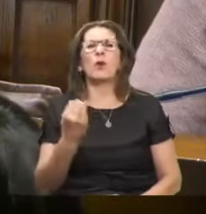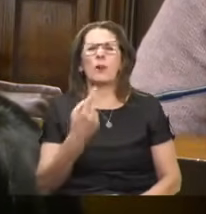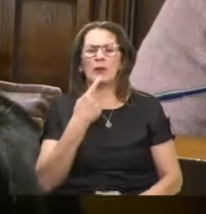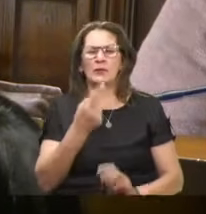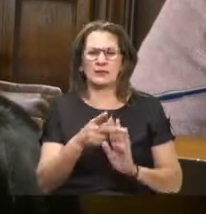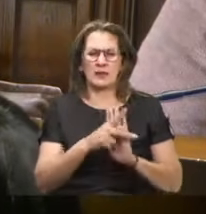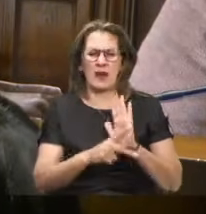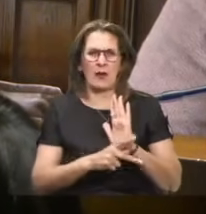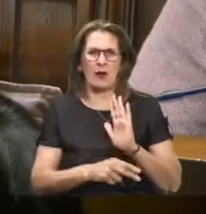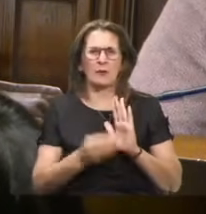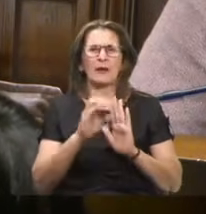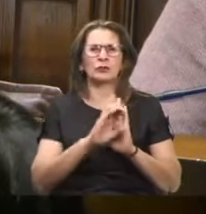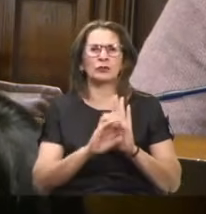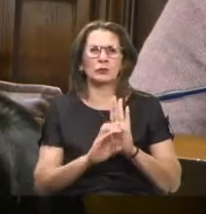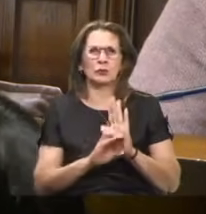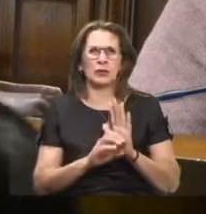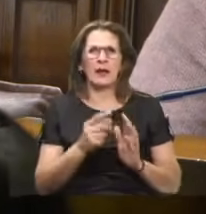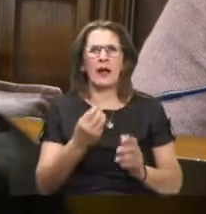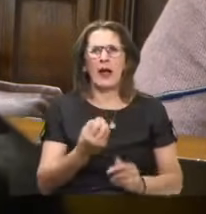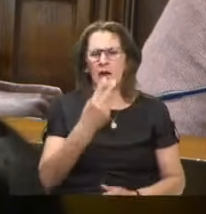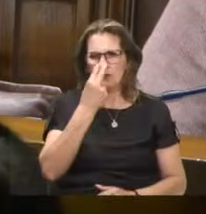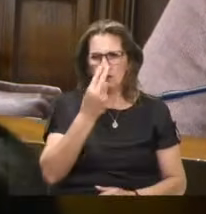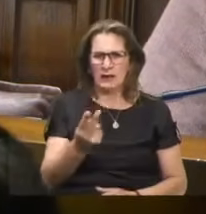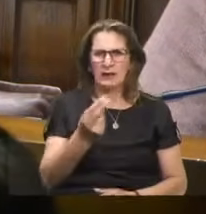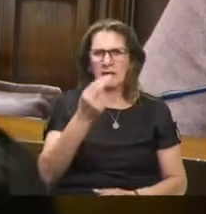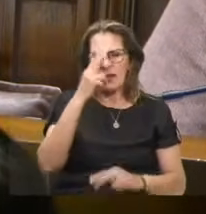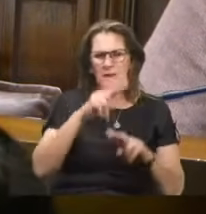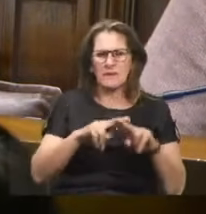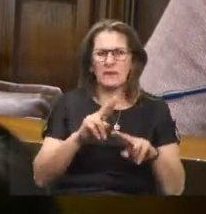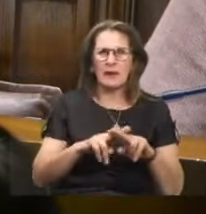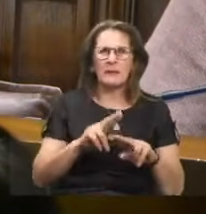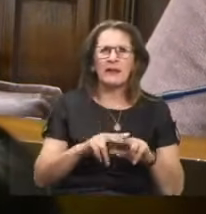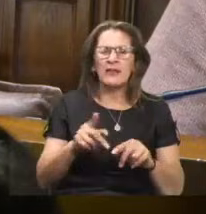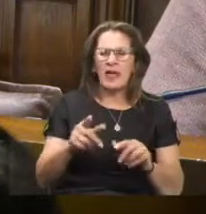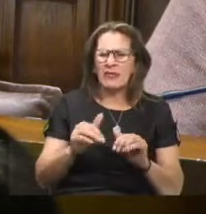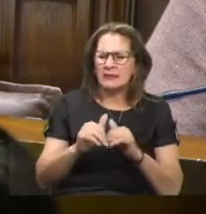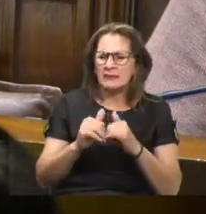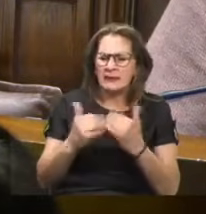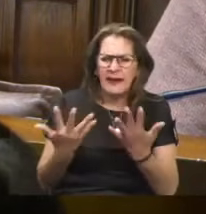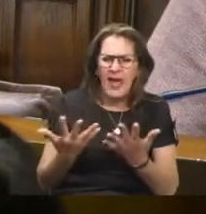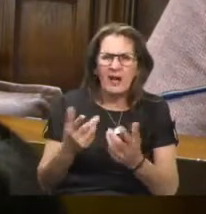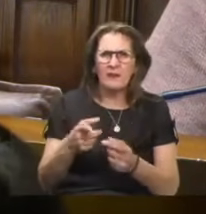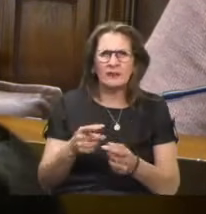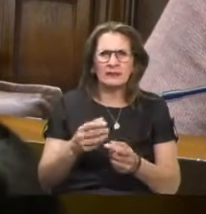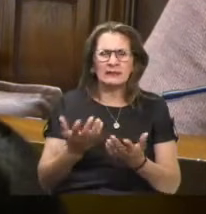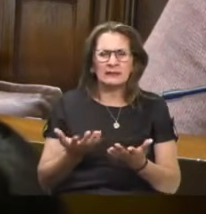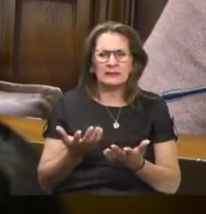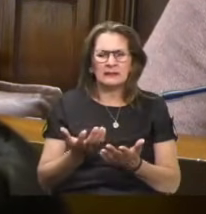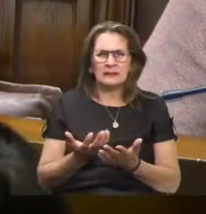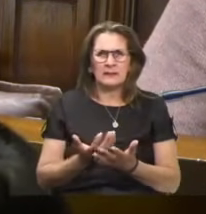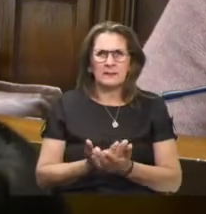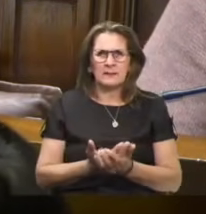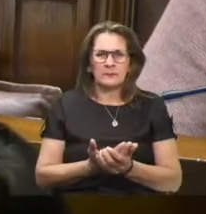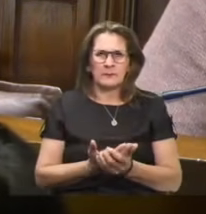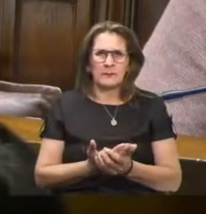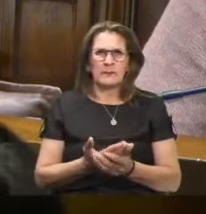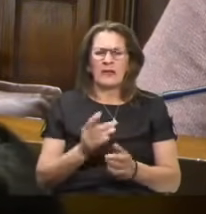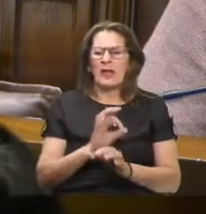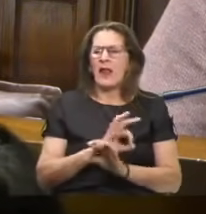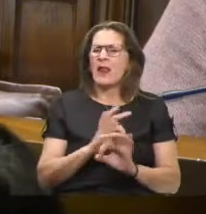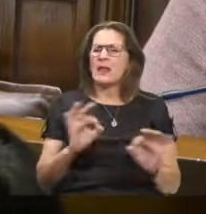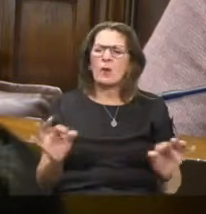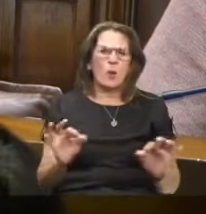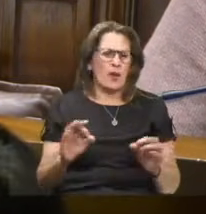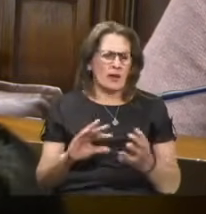norma constitucional al ver pacientes con enfermedades autoinmunes o degenerativas graves? En ningún